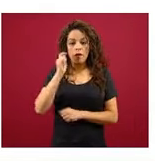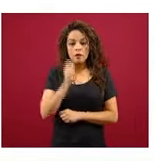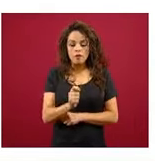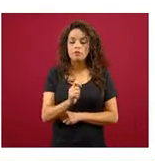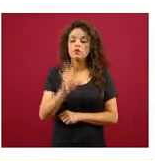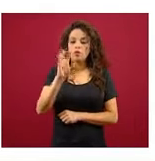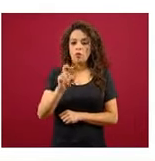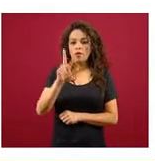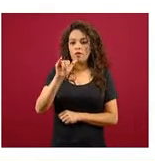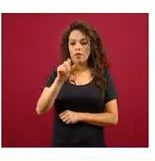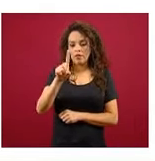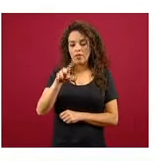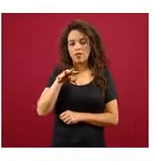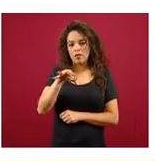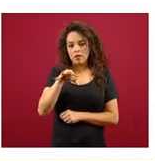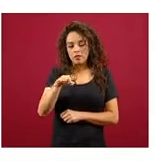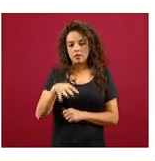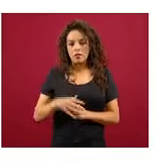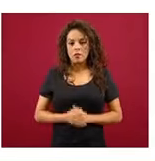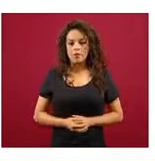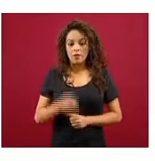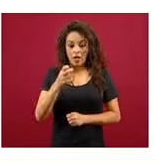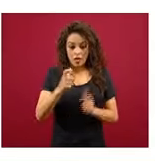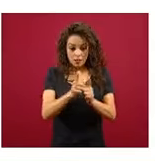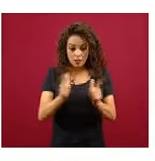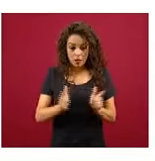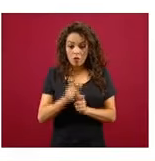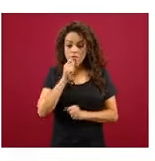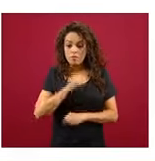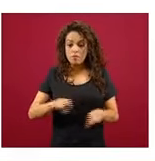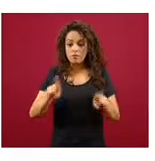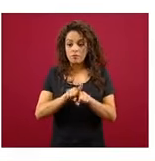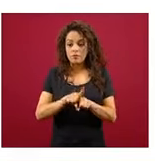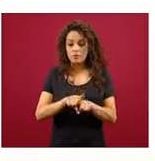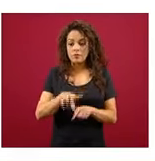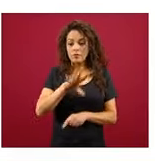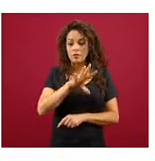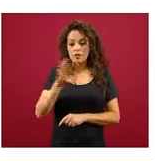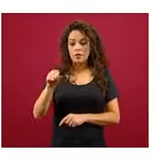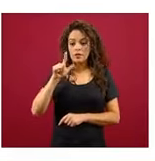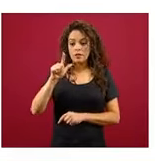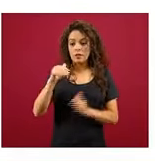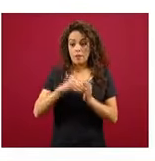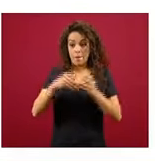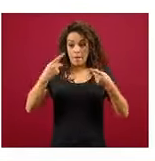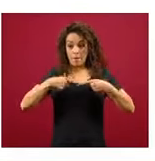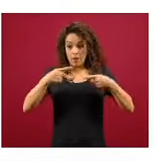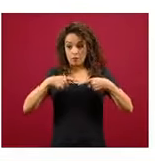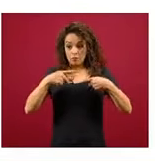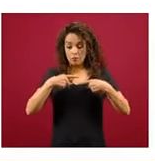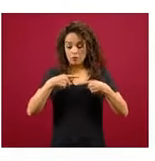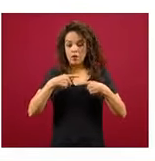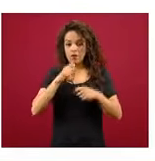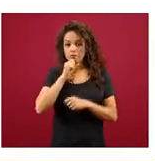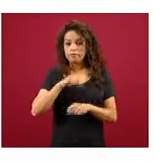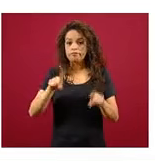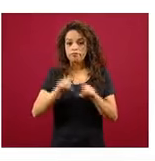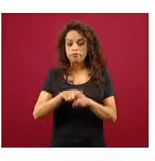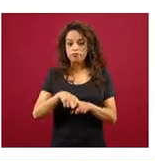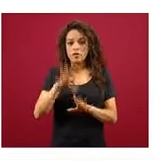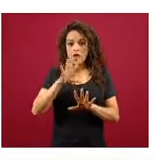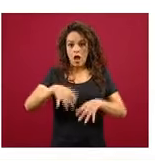COVID-19. Dentro de este mismo grupo de más de 517.000 personas, también están confirmadas